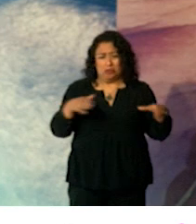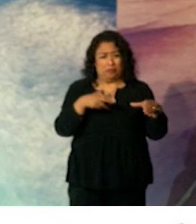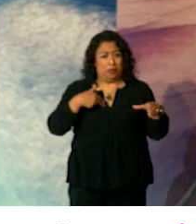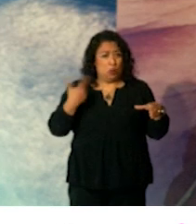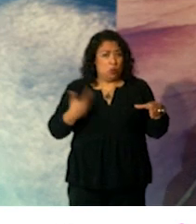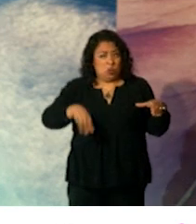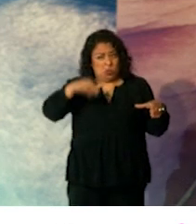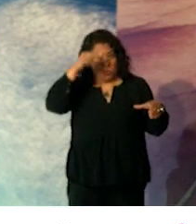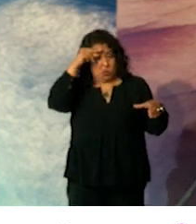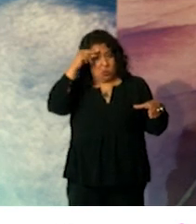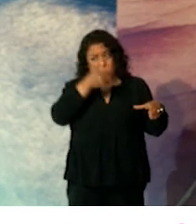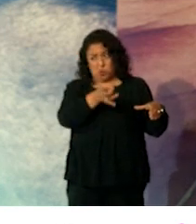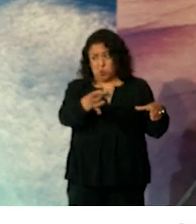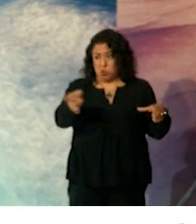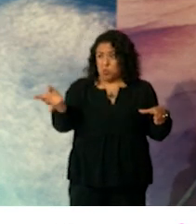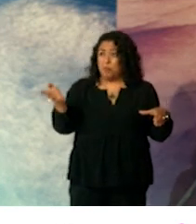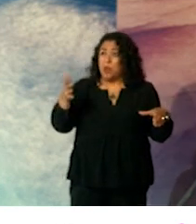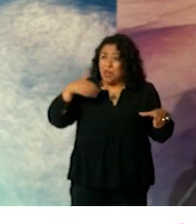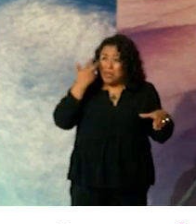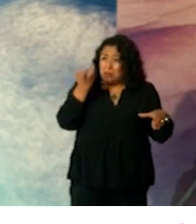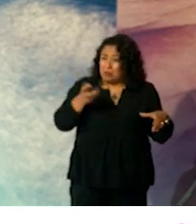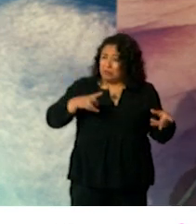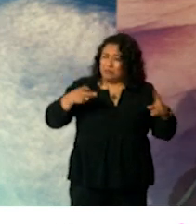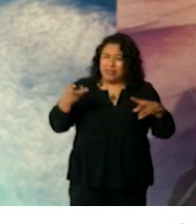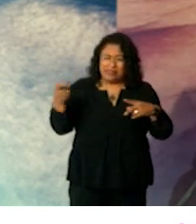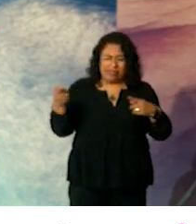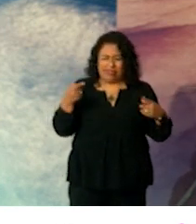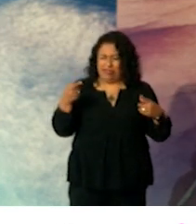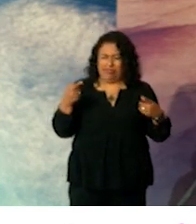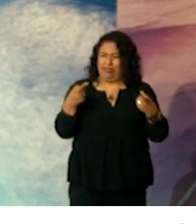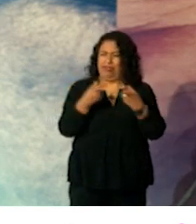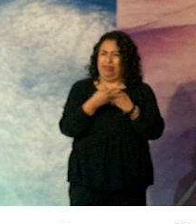más inteligente si estamos buscando eso. Entonces, creo que esa ficción